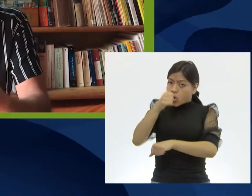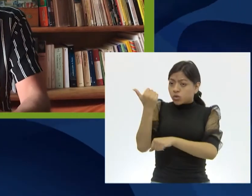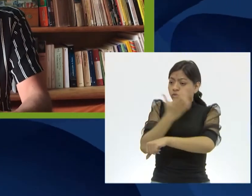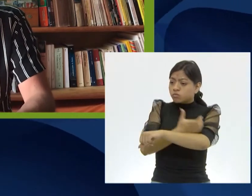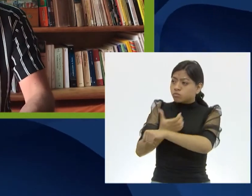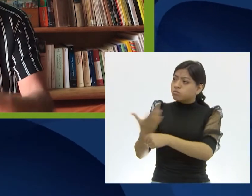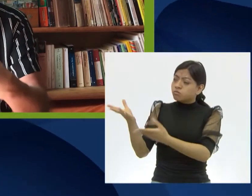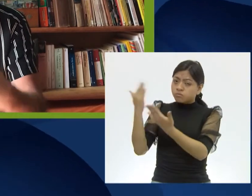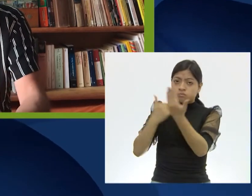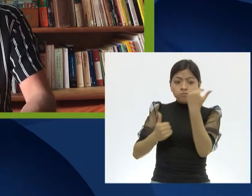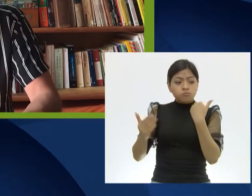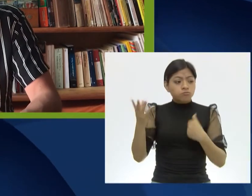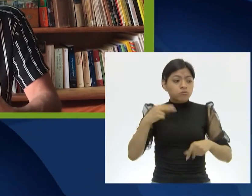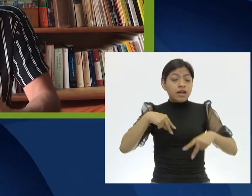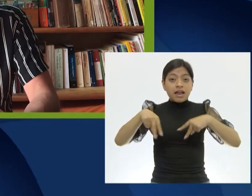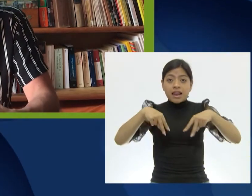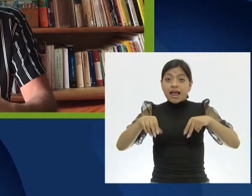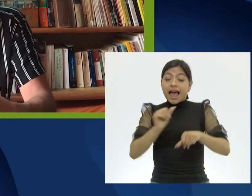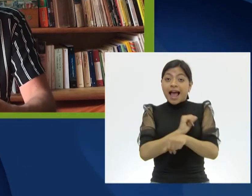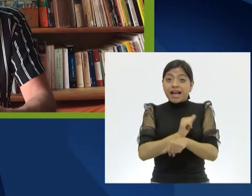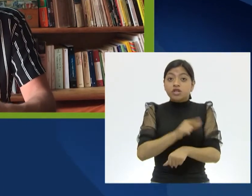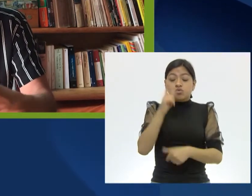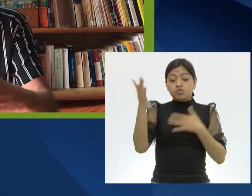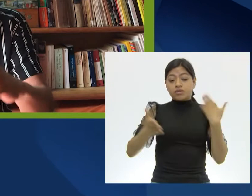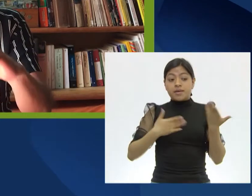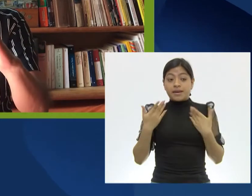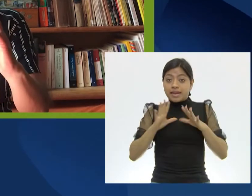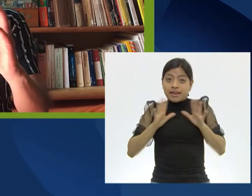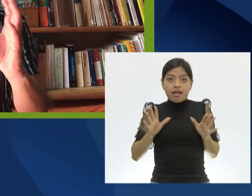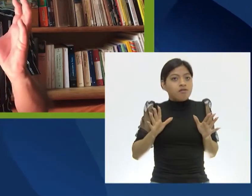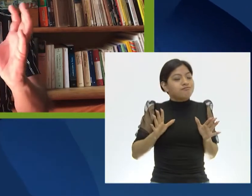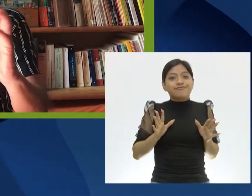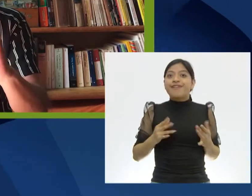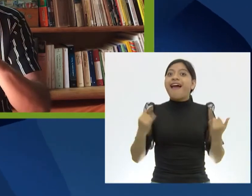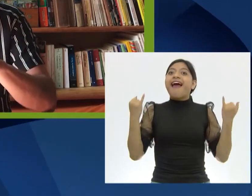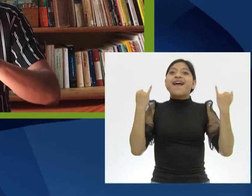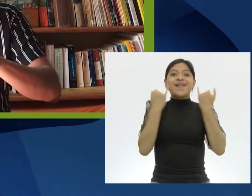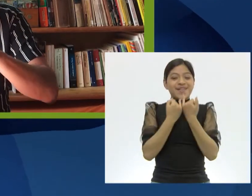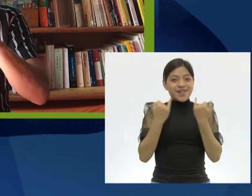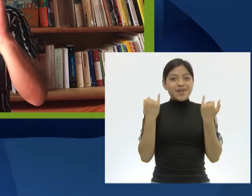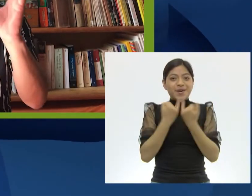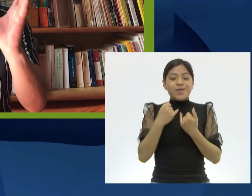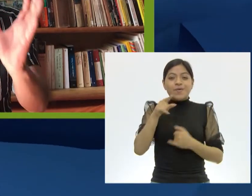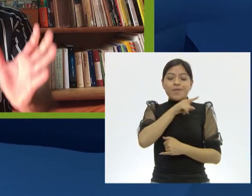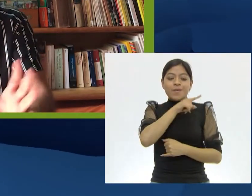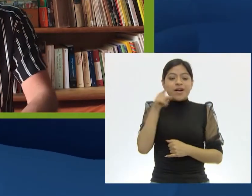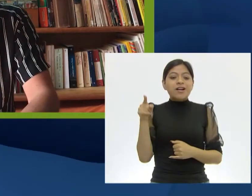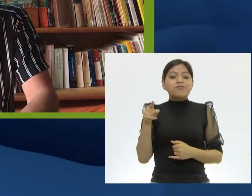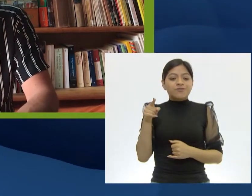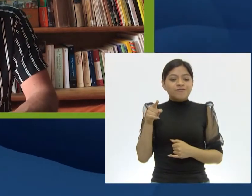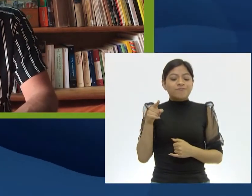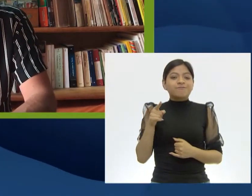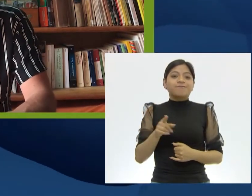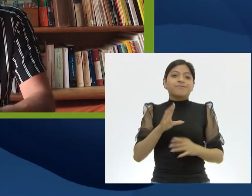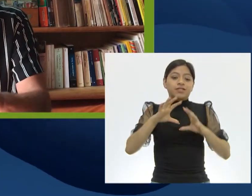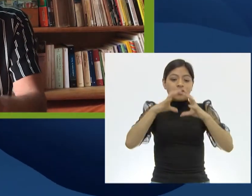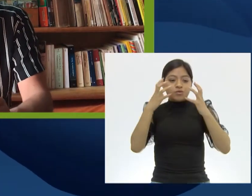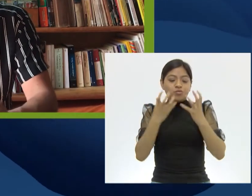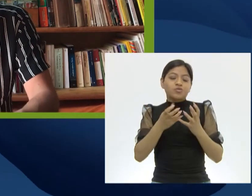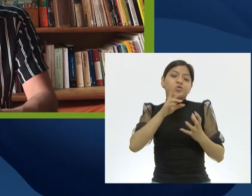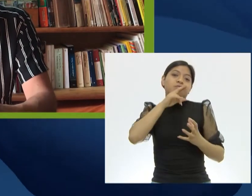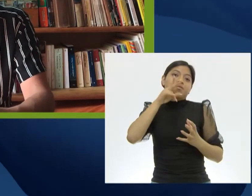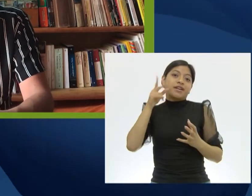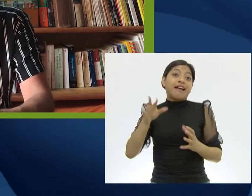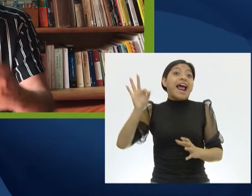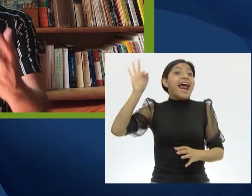y créanme que además de que se van a divertir, estarán formando como una visión especial del mundo. Quizá